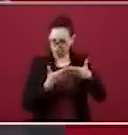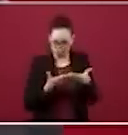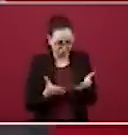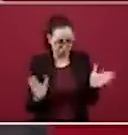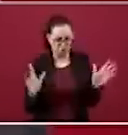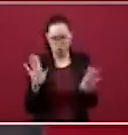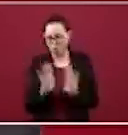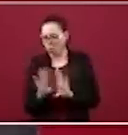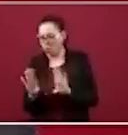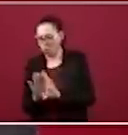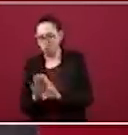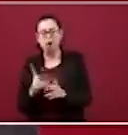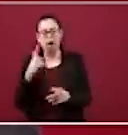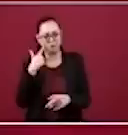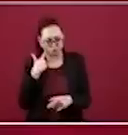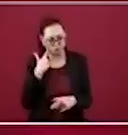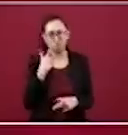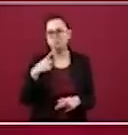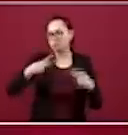pueda consultar.